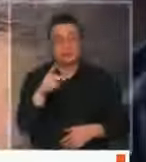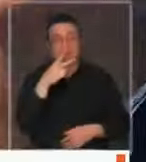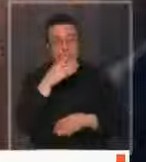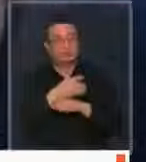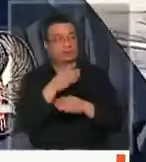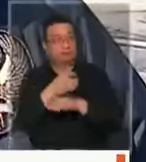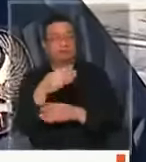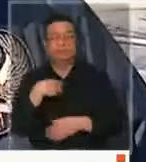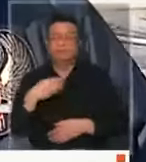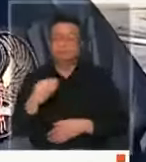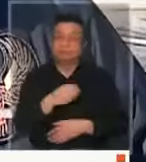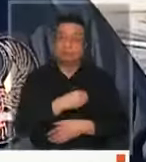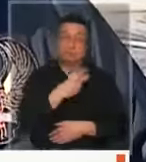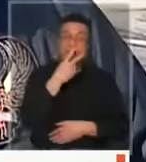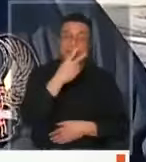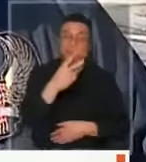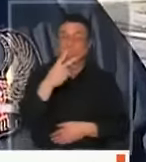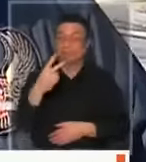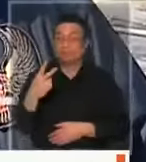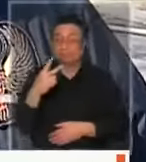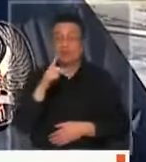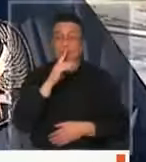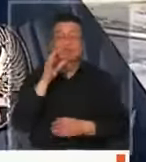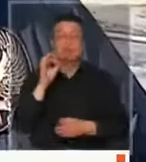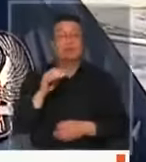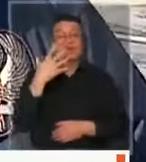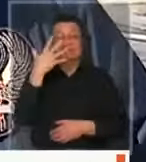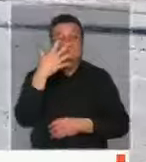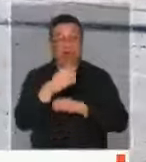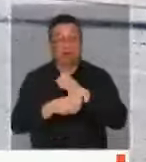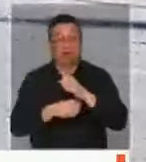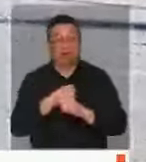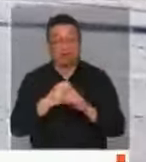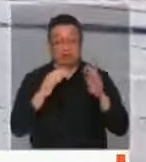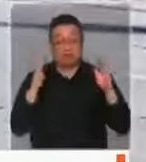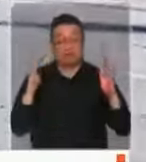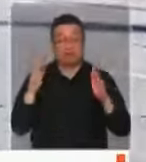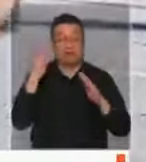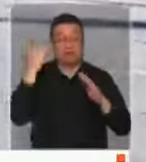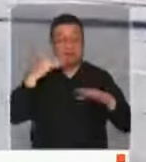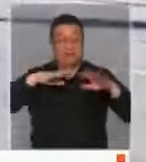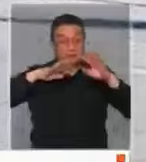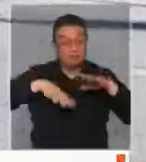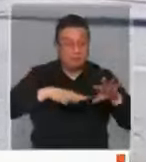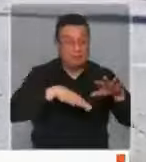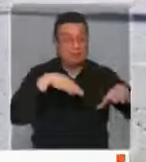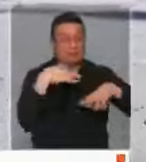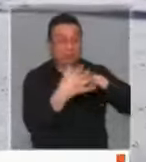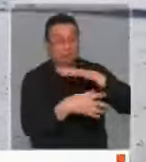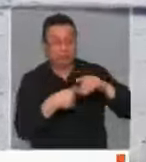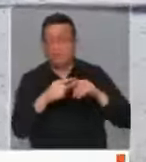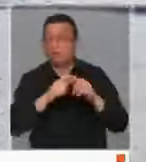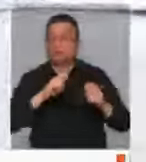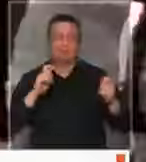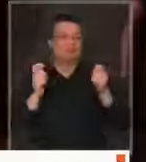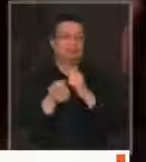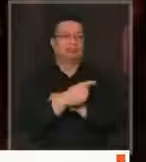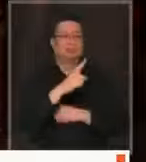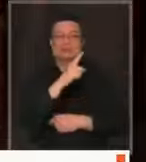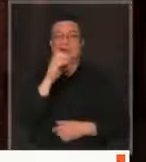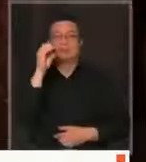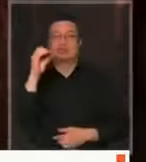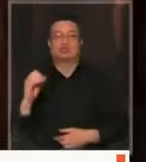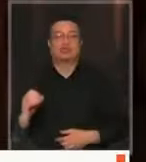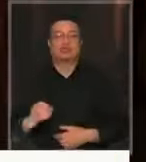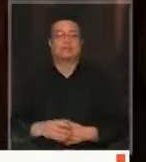con melancolía, al igual que José asegura que en menos de 5 años, desde el llamado estallido social, la zona cambió por completo.